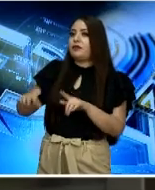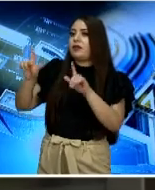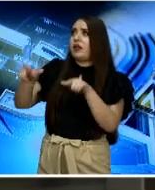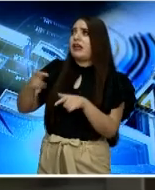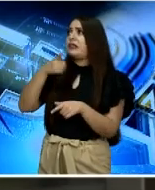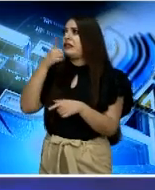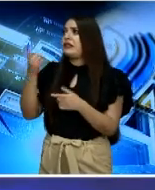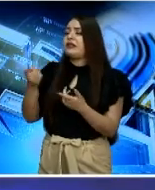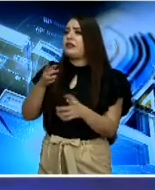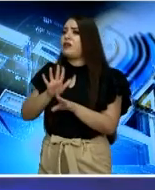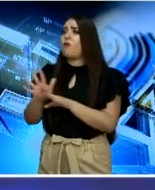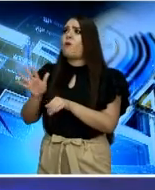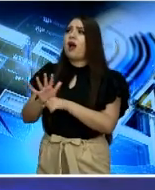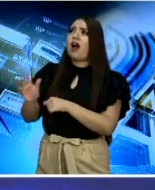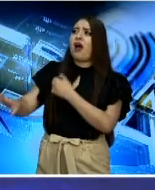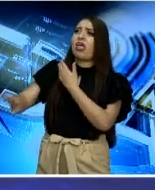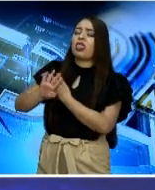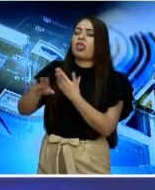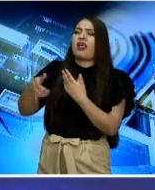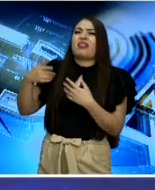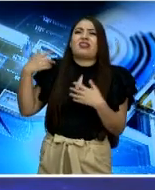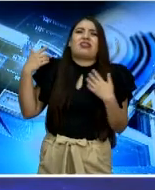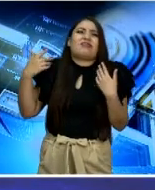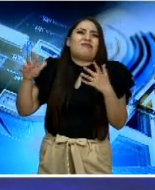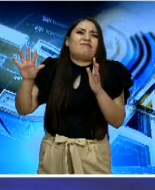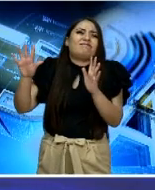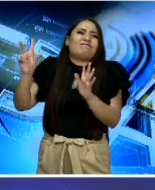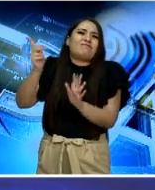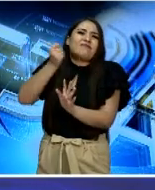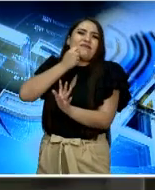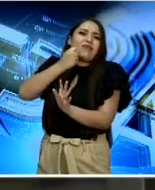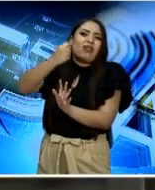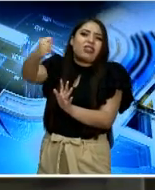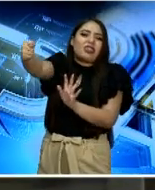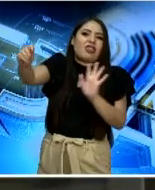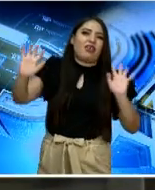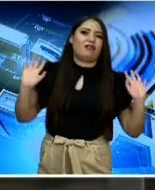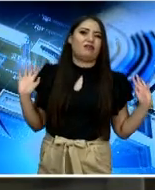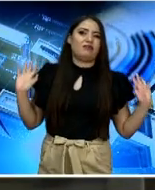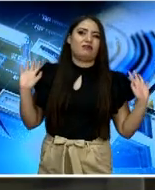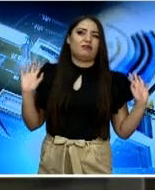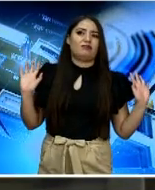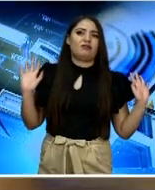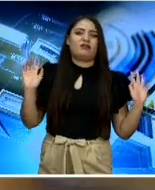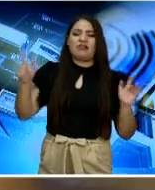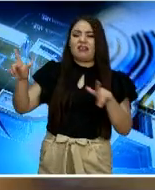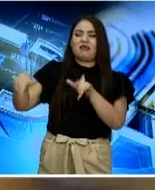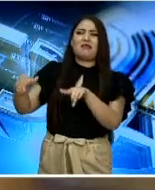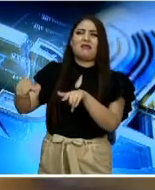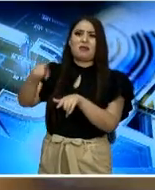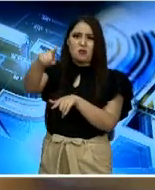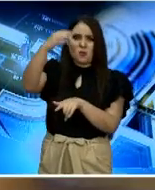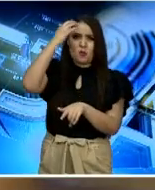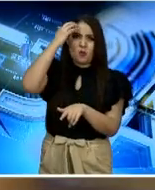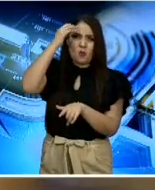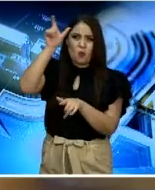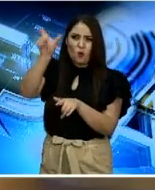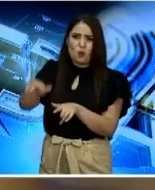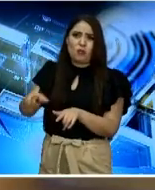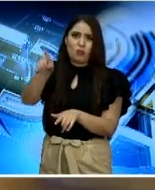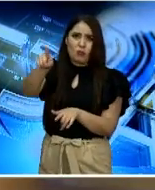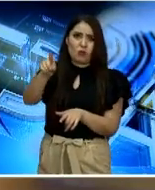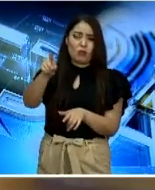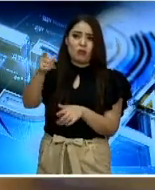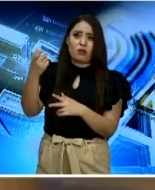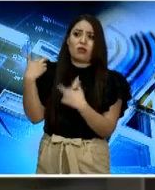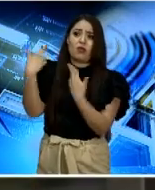te valga madre lo que digan, que digan misa las redes sociales. ¿Quiénes son las redes sociales? ¿Los conoces? No. ¿Te dan de comer? ¿Le dan de comer a tu hijo?